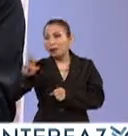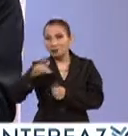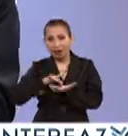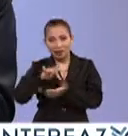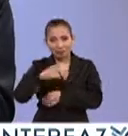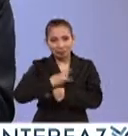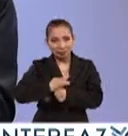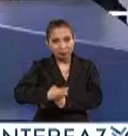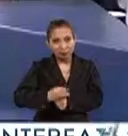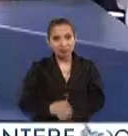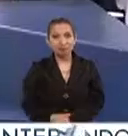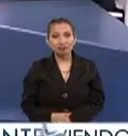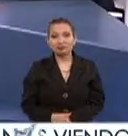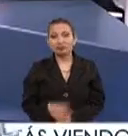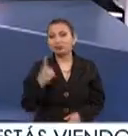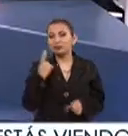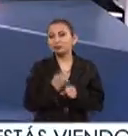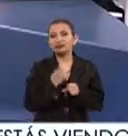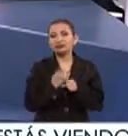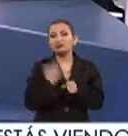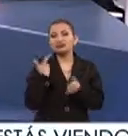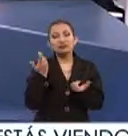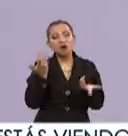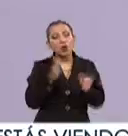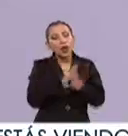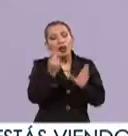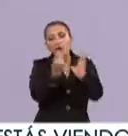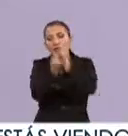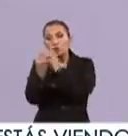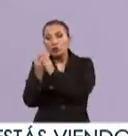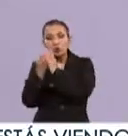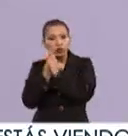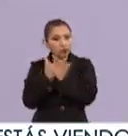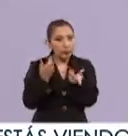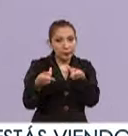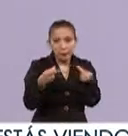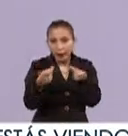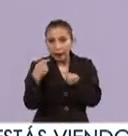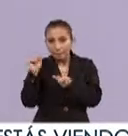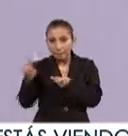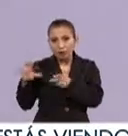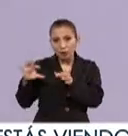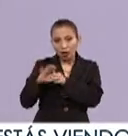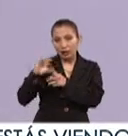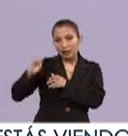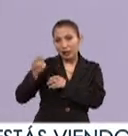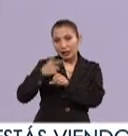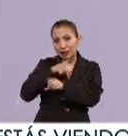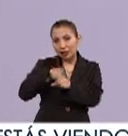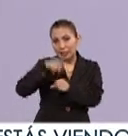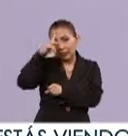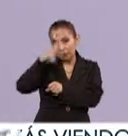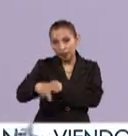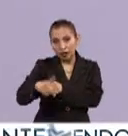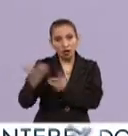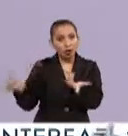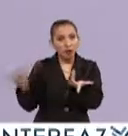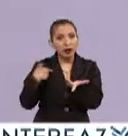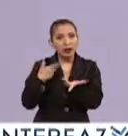gracias por la invitación. Pues primero platícanos cuáles son esta serie de MOOCs que se han desarrollado de la mano con el Tecnológico Nacional de